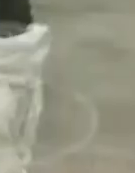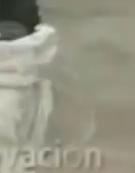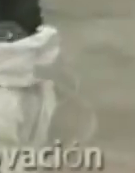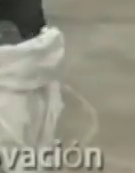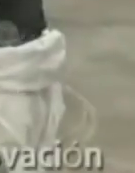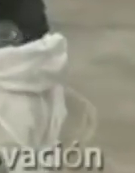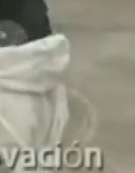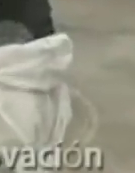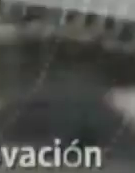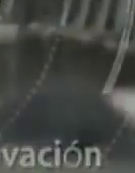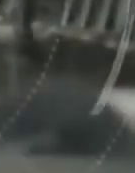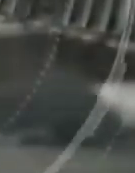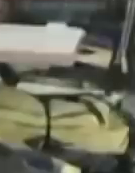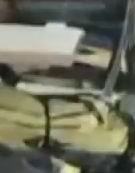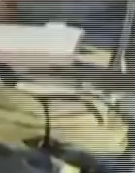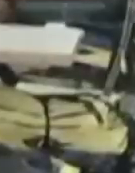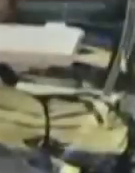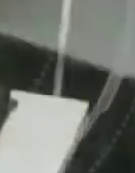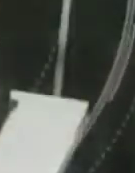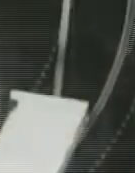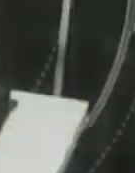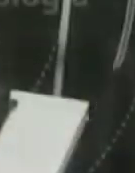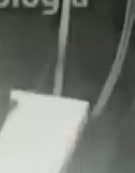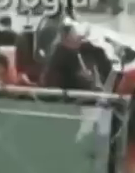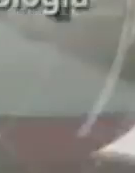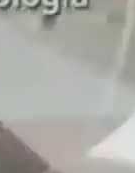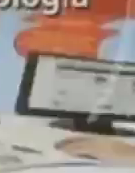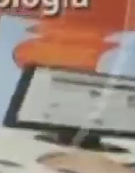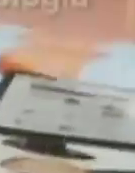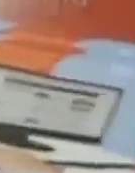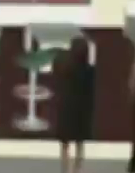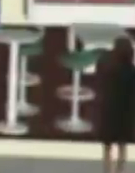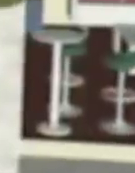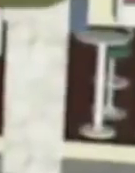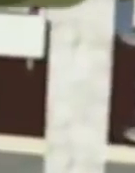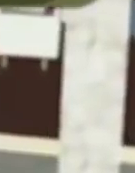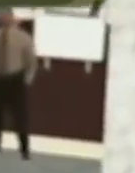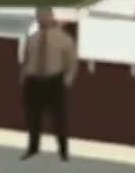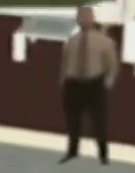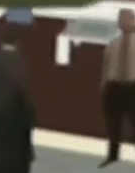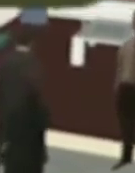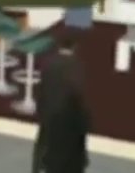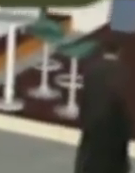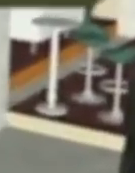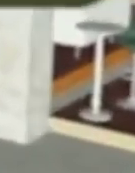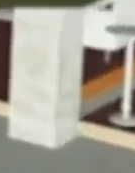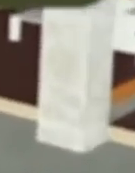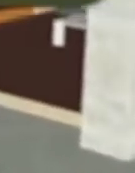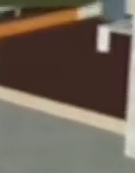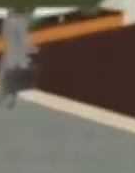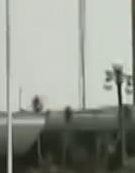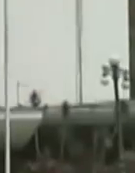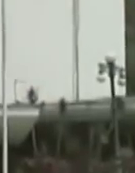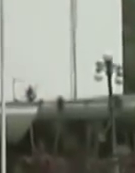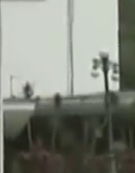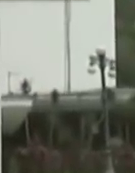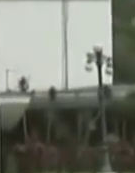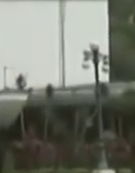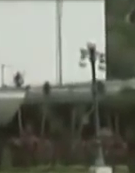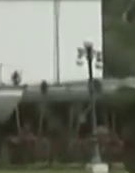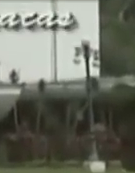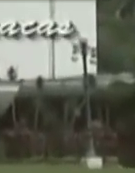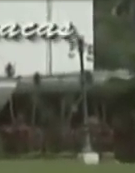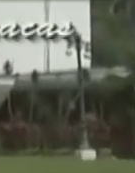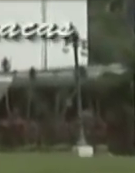en la primera feria de innovación, desarrollo, ciencia y tecnología del 23 al 26 de mayo en el